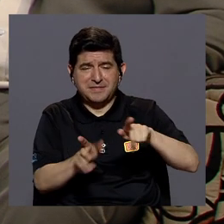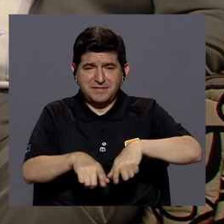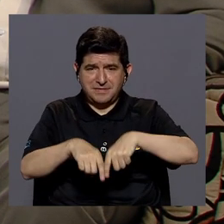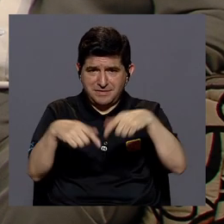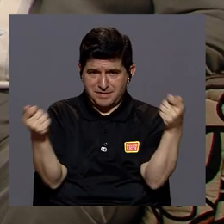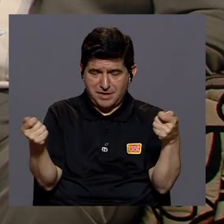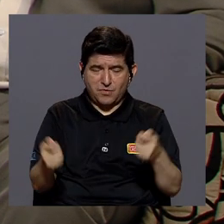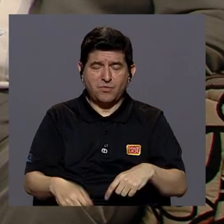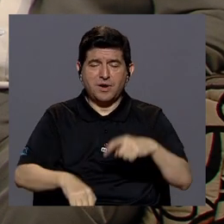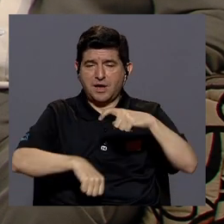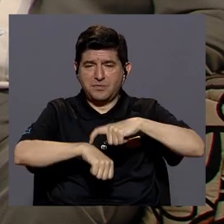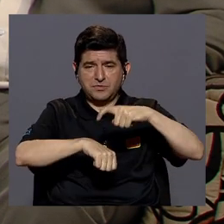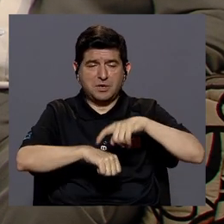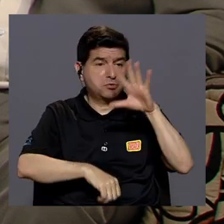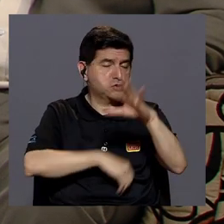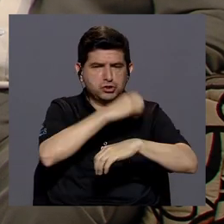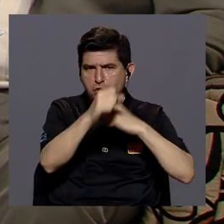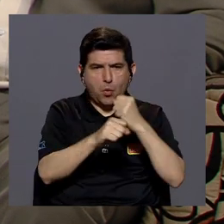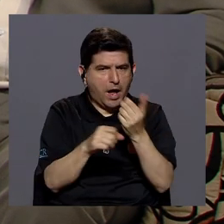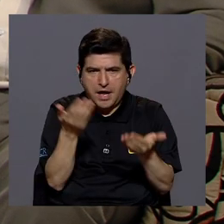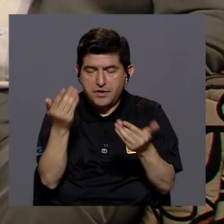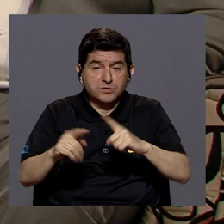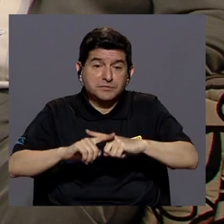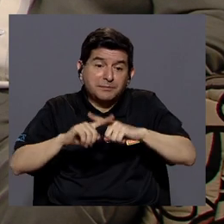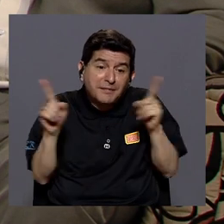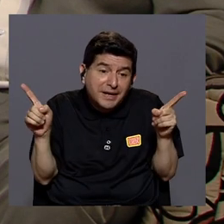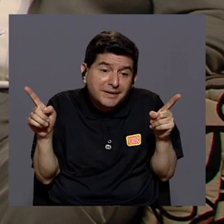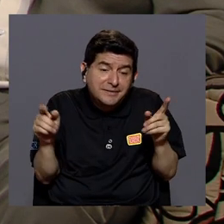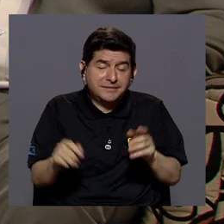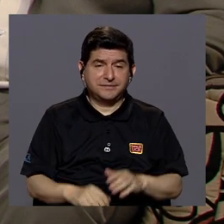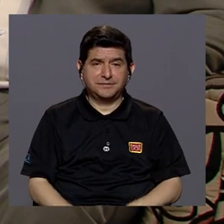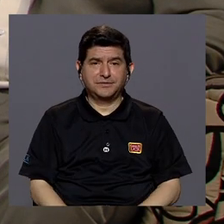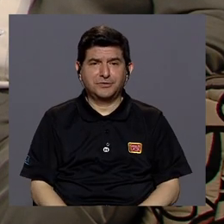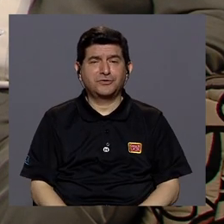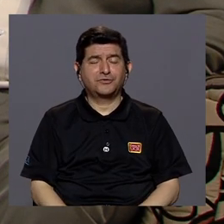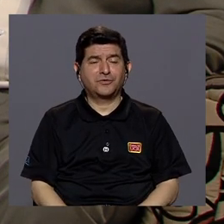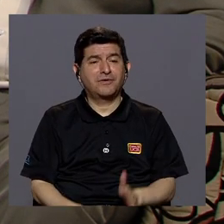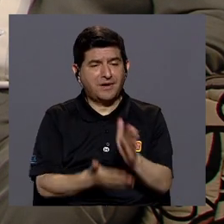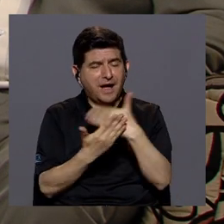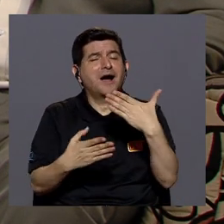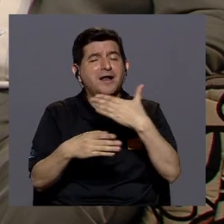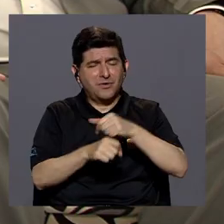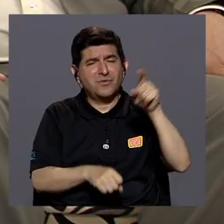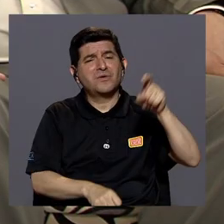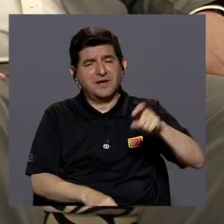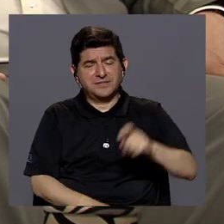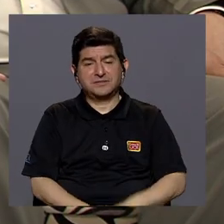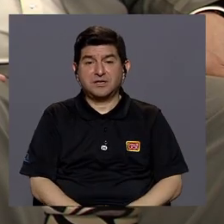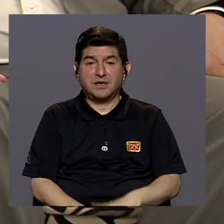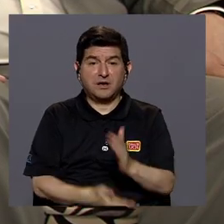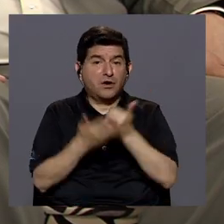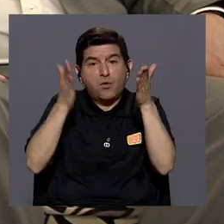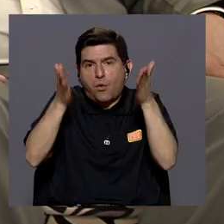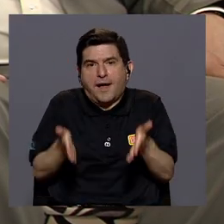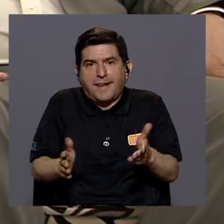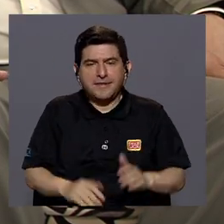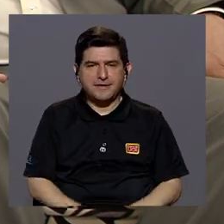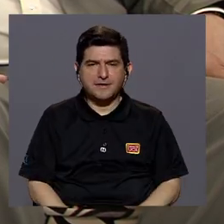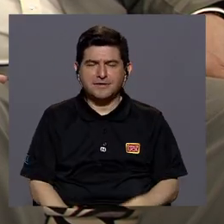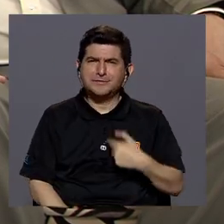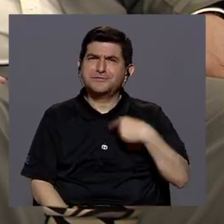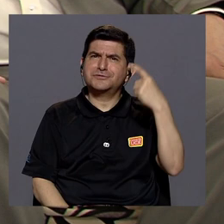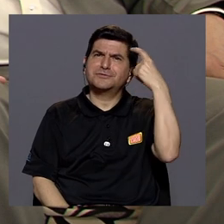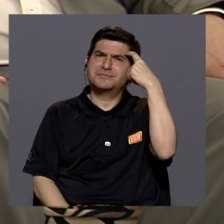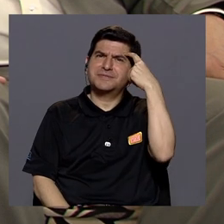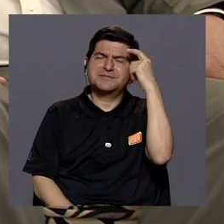un tiempo, por 5 años o algo así, pero debiera hacerse algo a alguien. Y yo hasta pensé que el